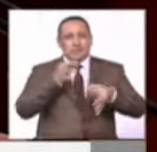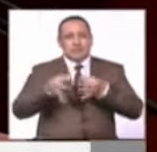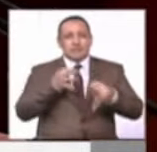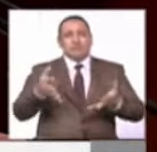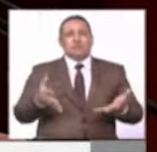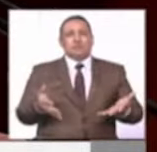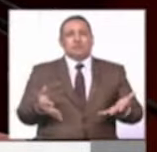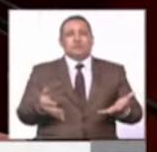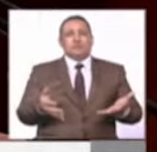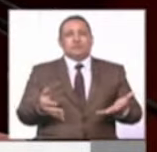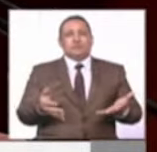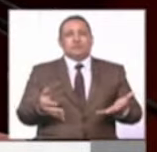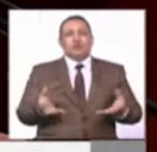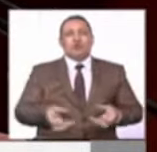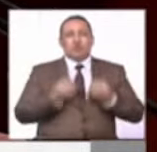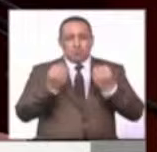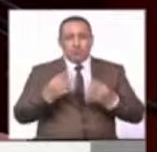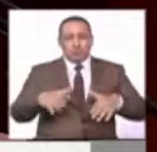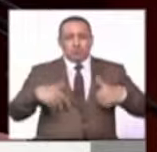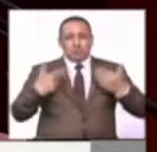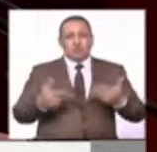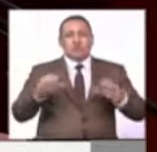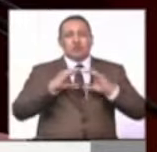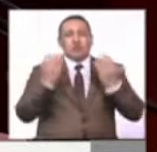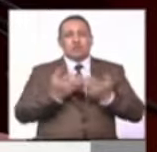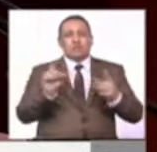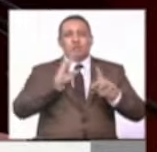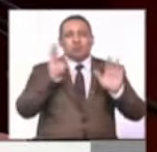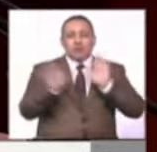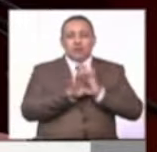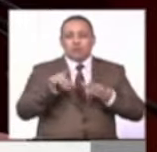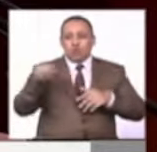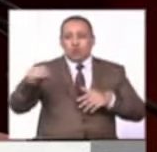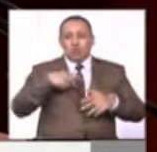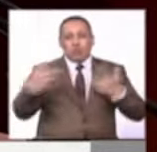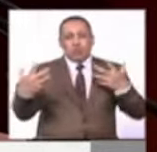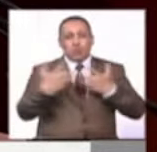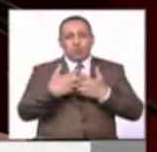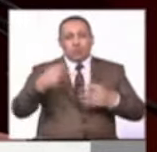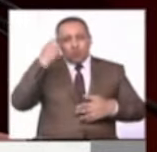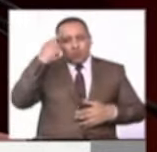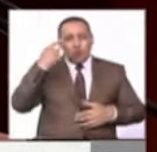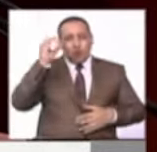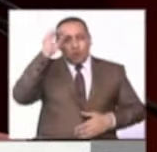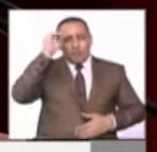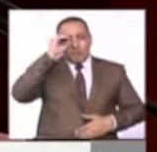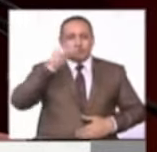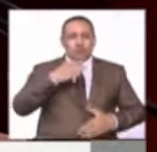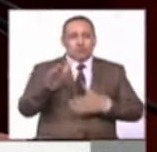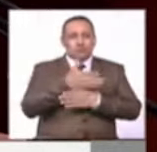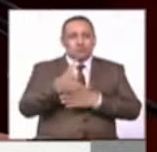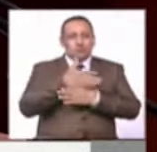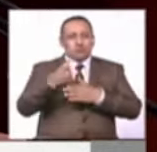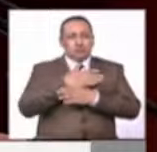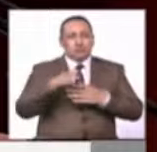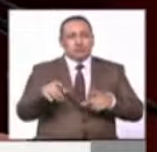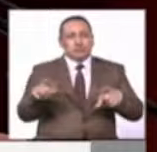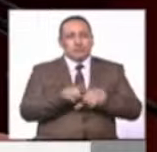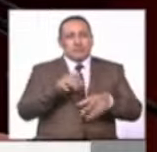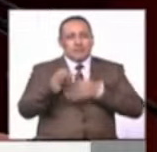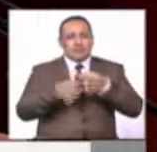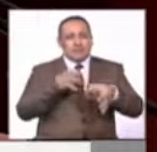interpretativo puede el congreso si no Comparte el criterio interpretativo de un órgano constitucional